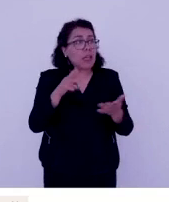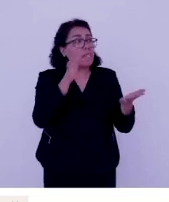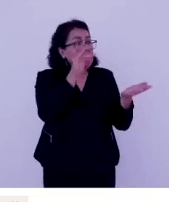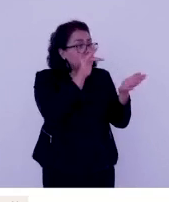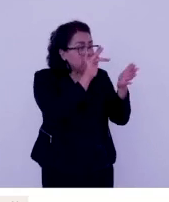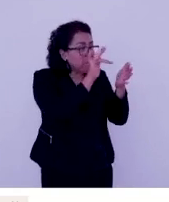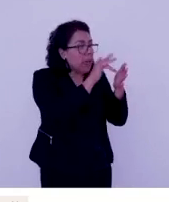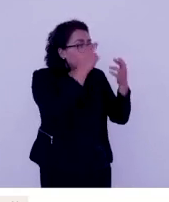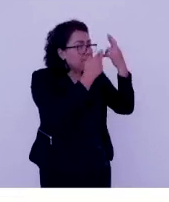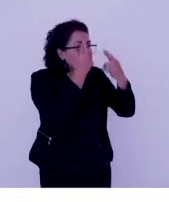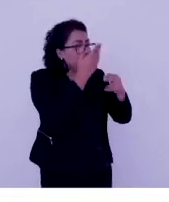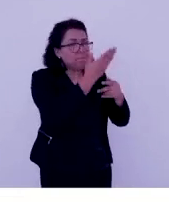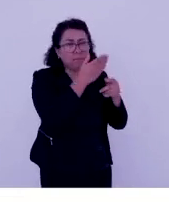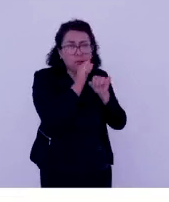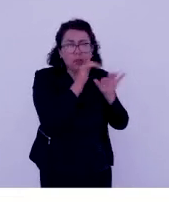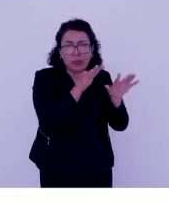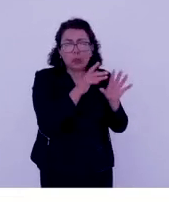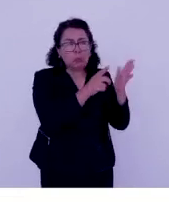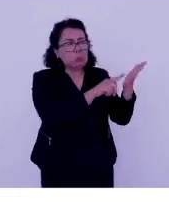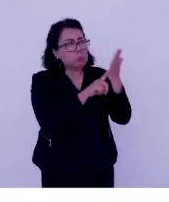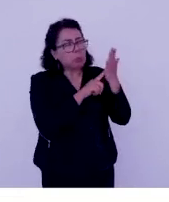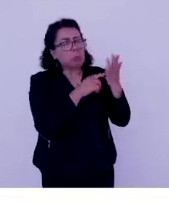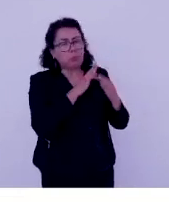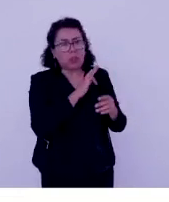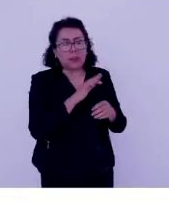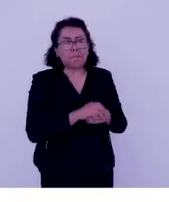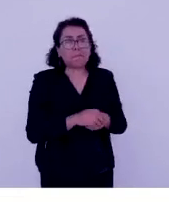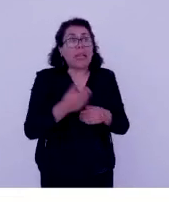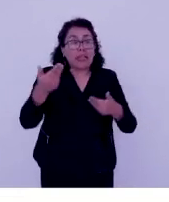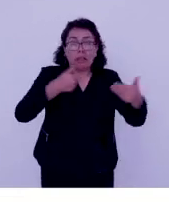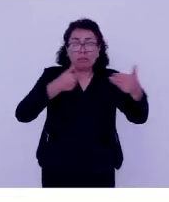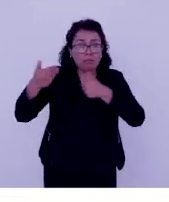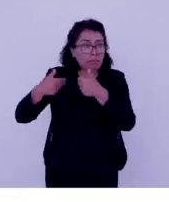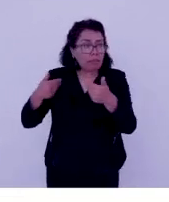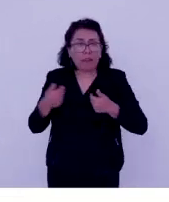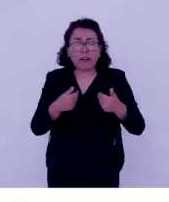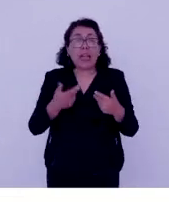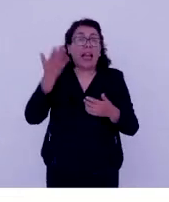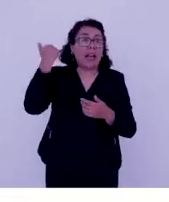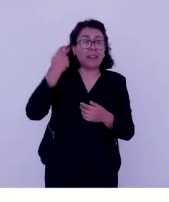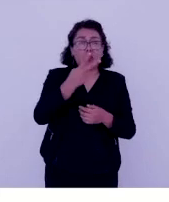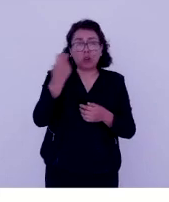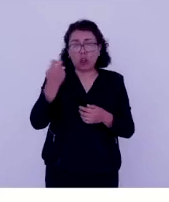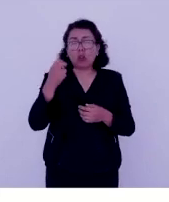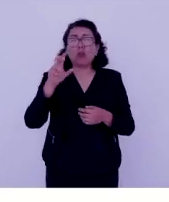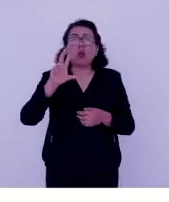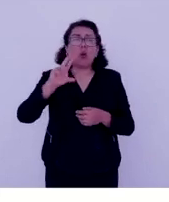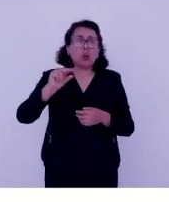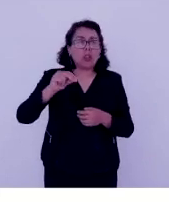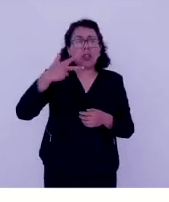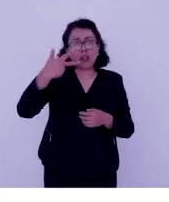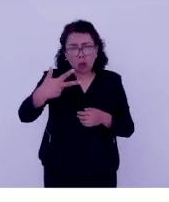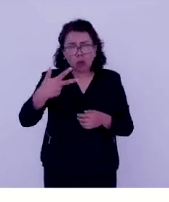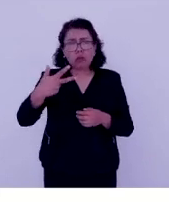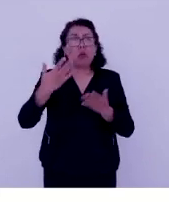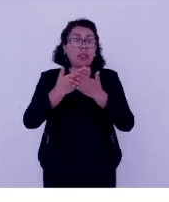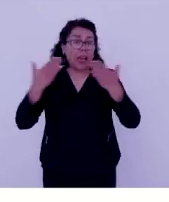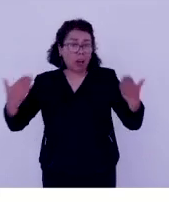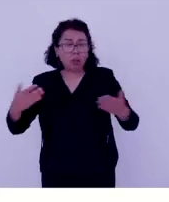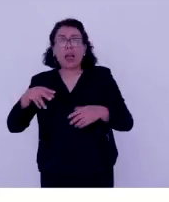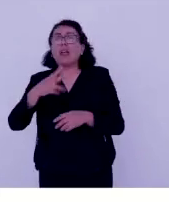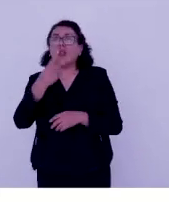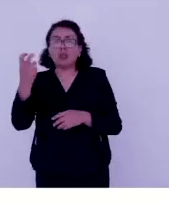la información registramos un incremento en las peticiones de acceso a la información ya que pasamos de 281 el año el periodo pasado a